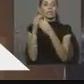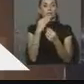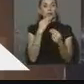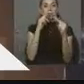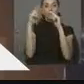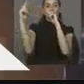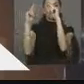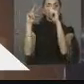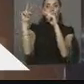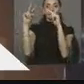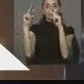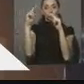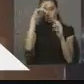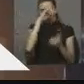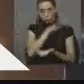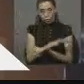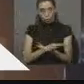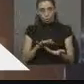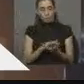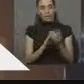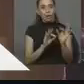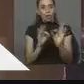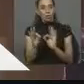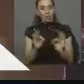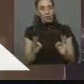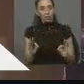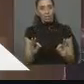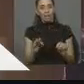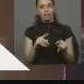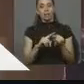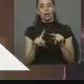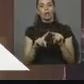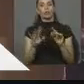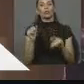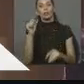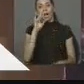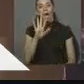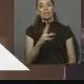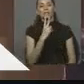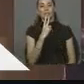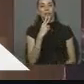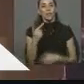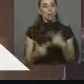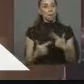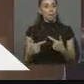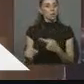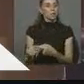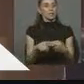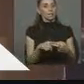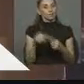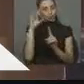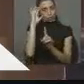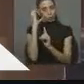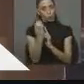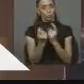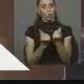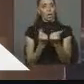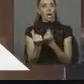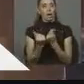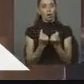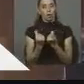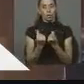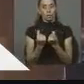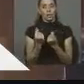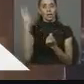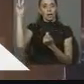las complejidades, detalles y heterogeneidad que tiene la vida política, social, cultural y económica